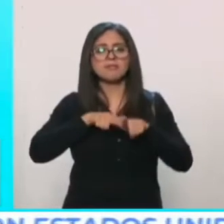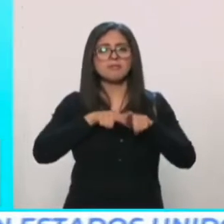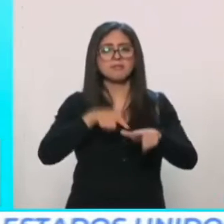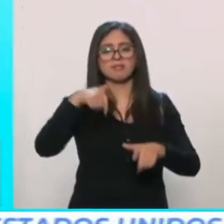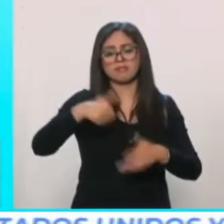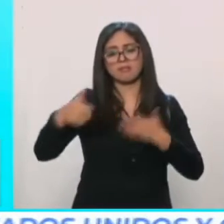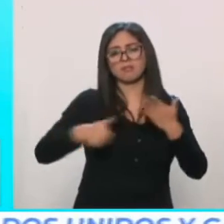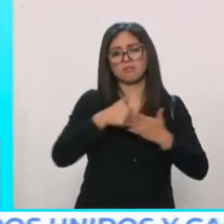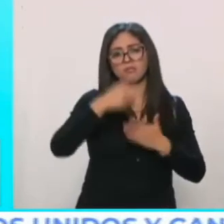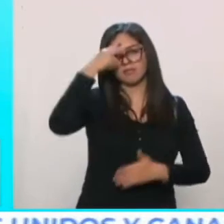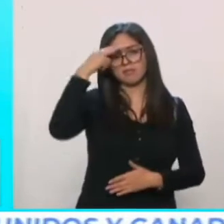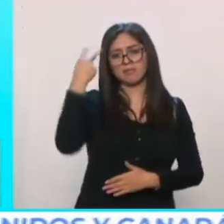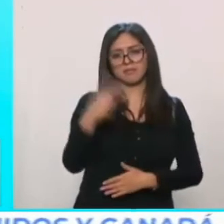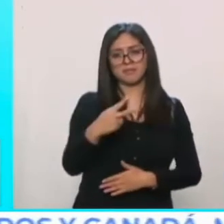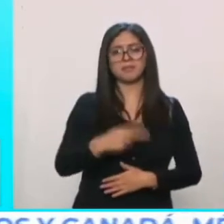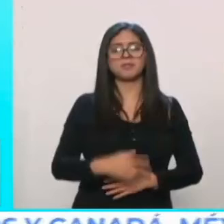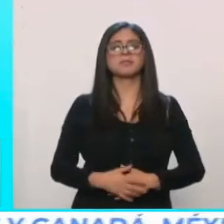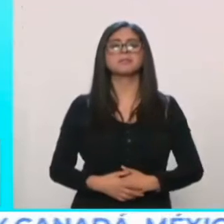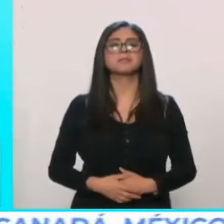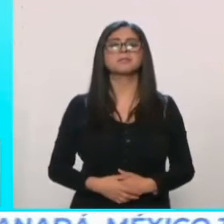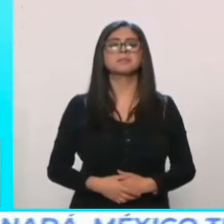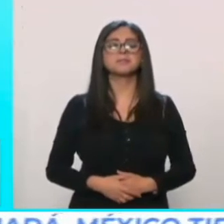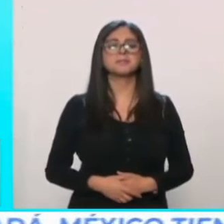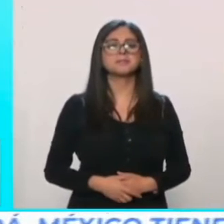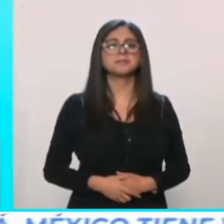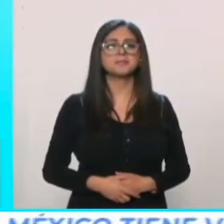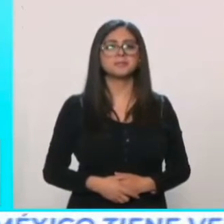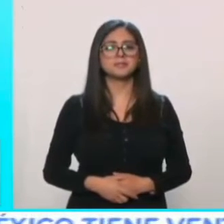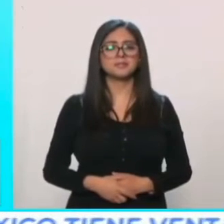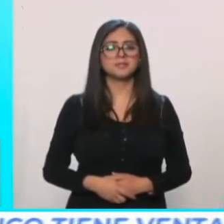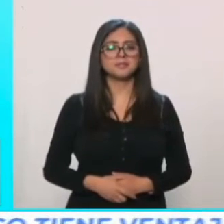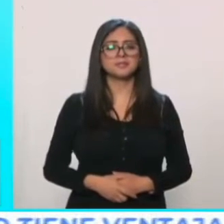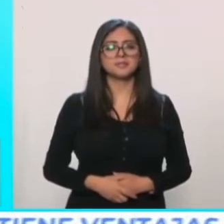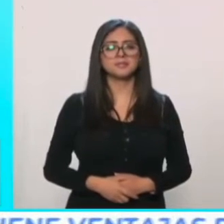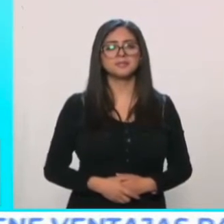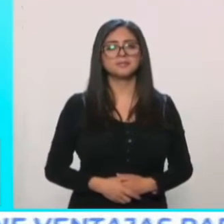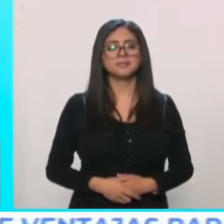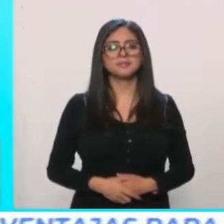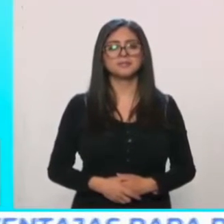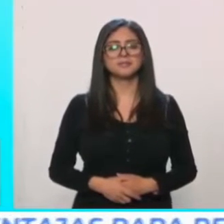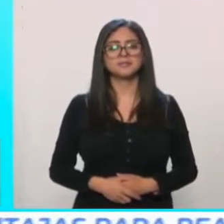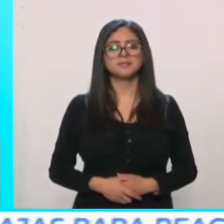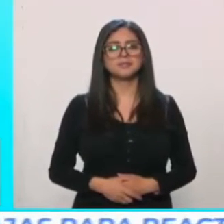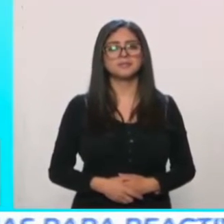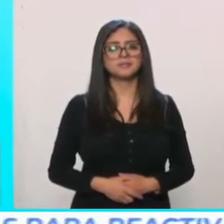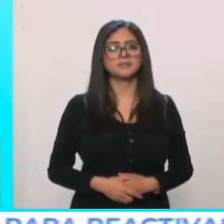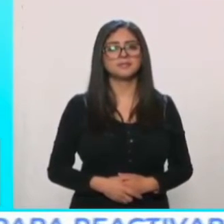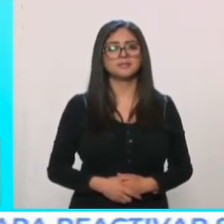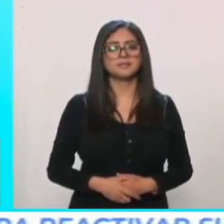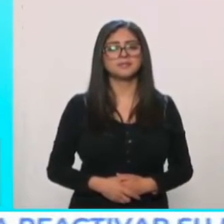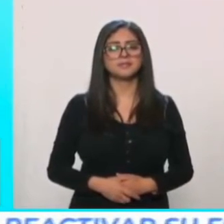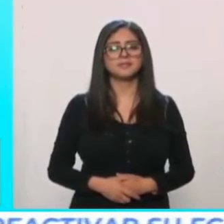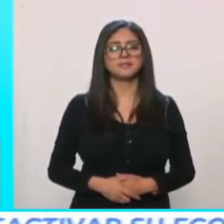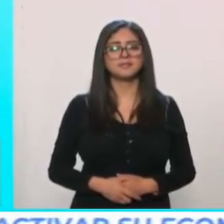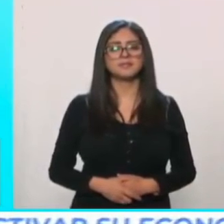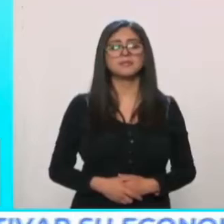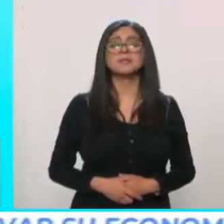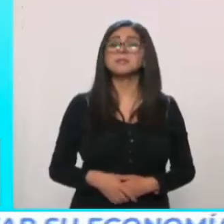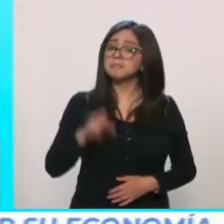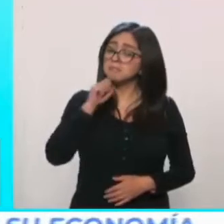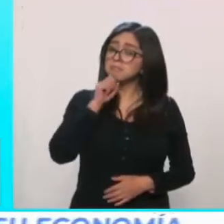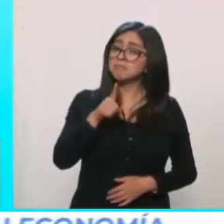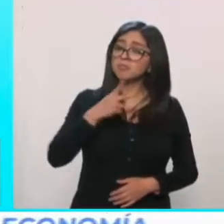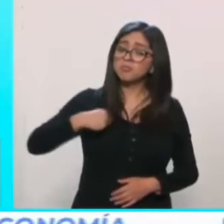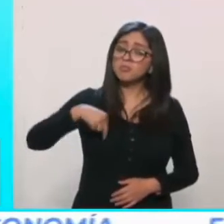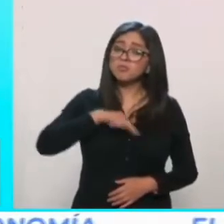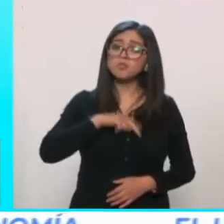Ciudad de México. Cómo no. Bueno, en esa línea también decir que acá hemos recibido con muchísimo gusto también los contenidos de